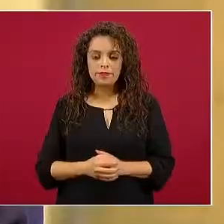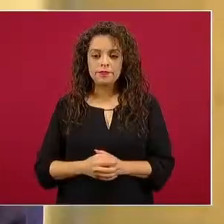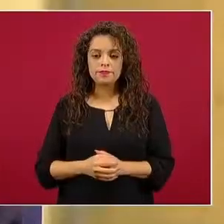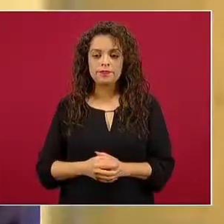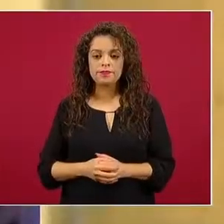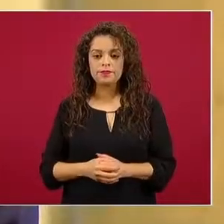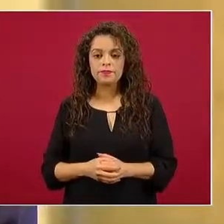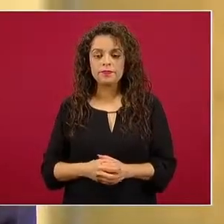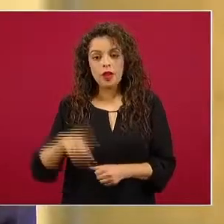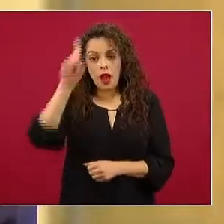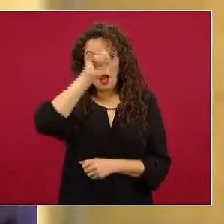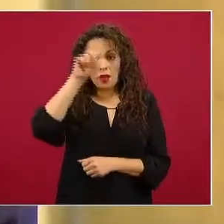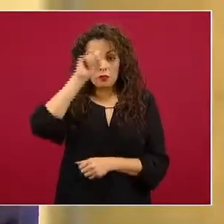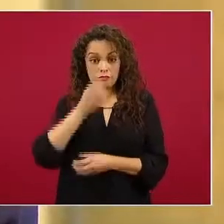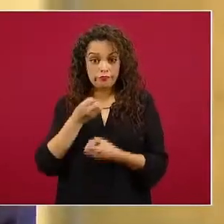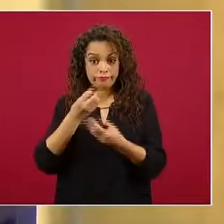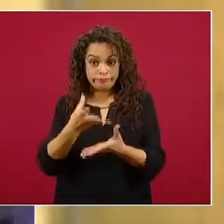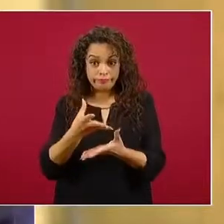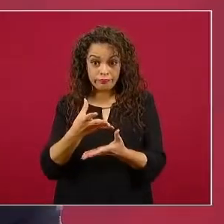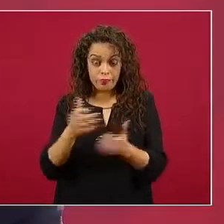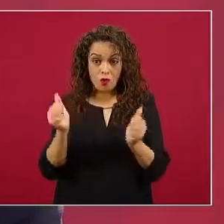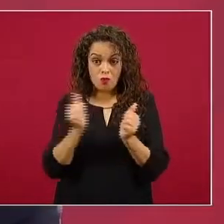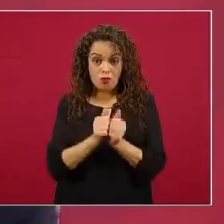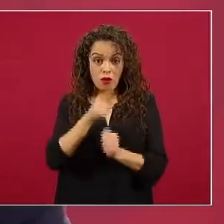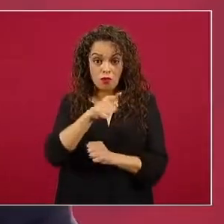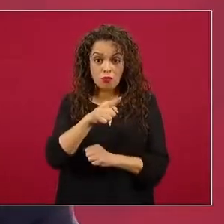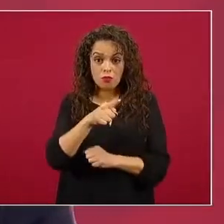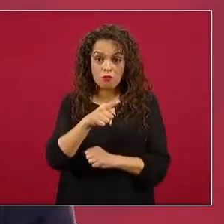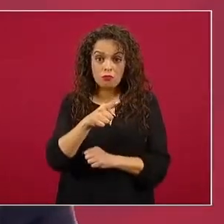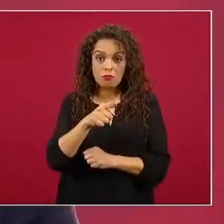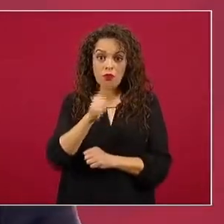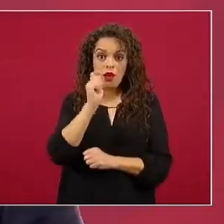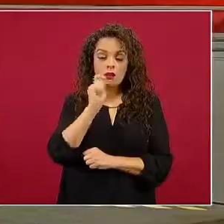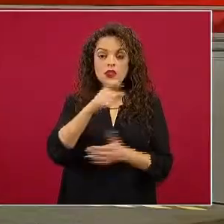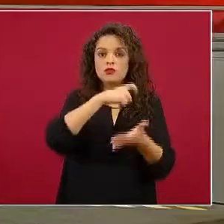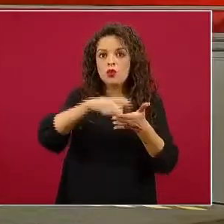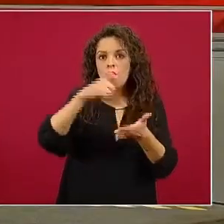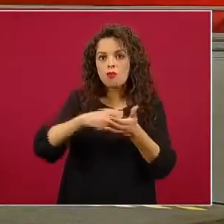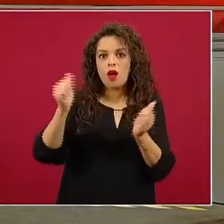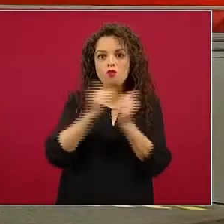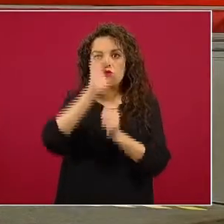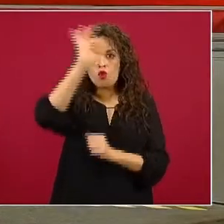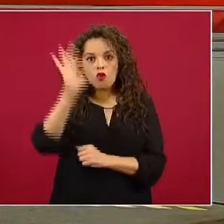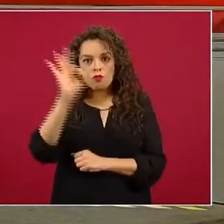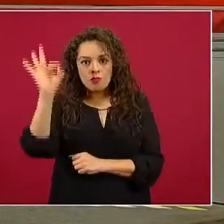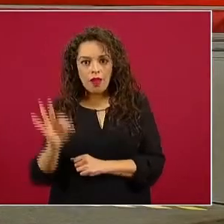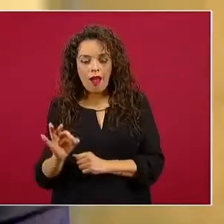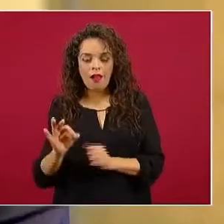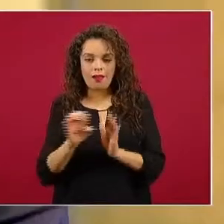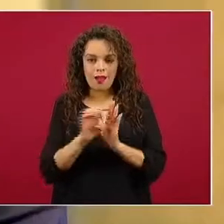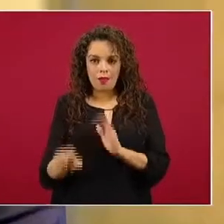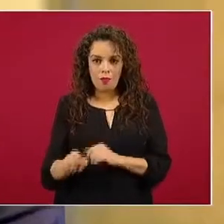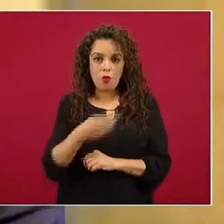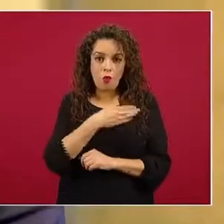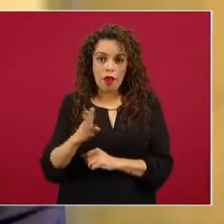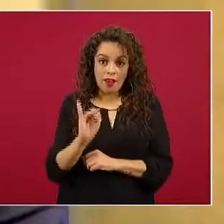podemos recomendar respecto a actividades especiales de promoción del consumo, como es el Buen Fin?